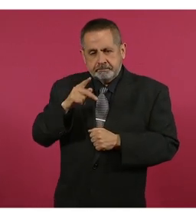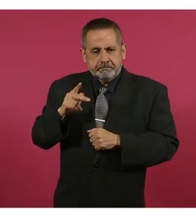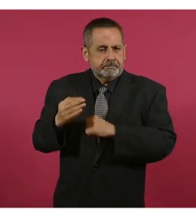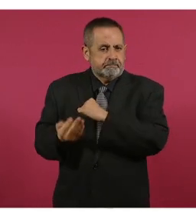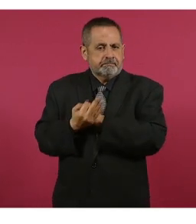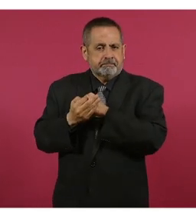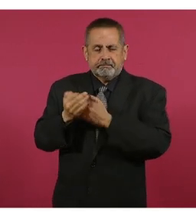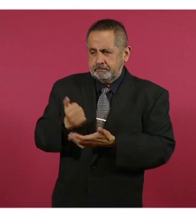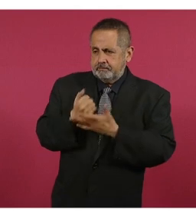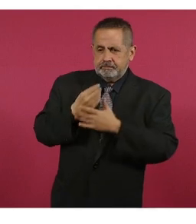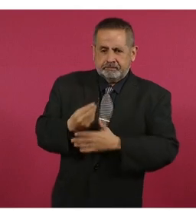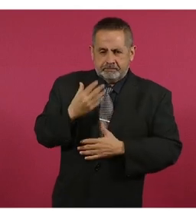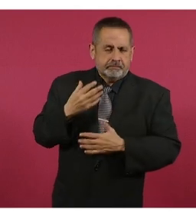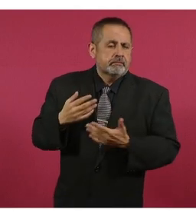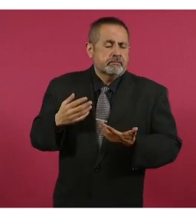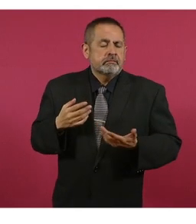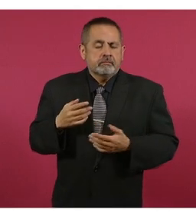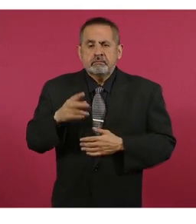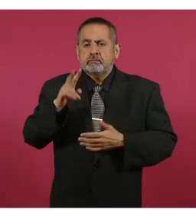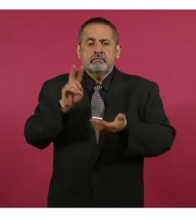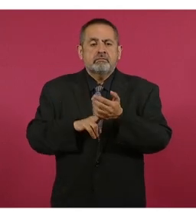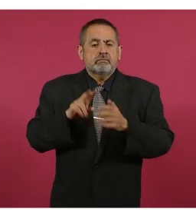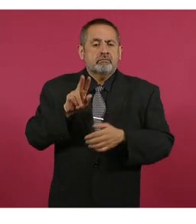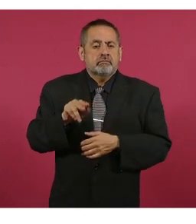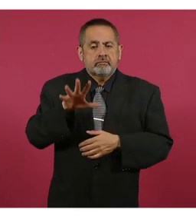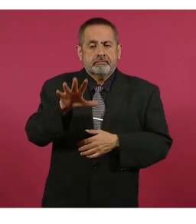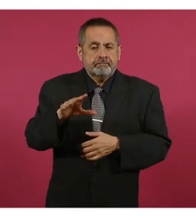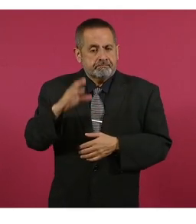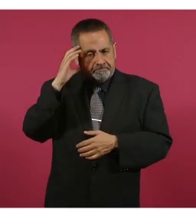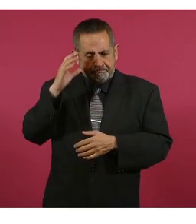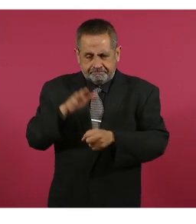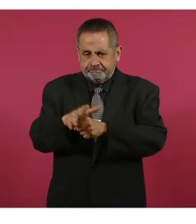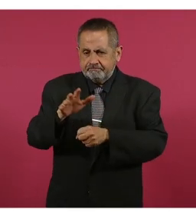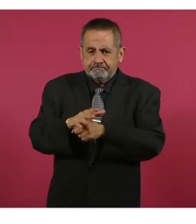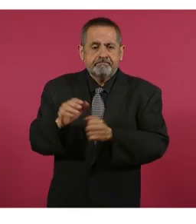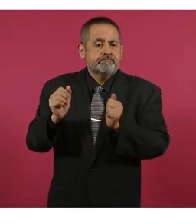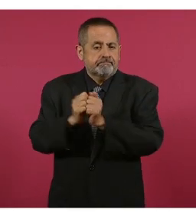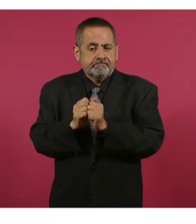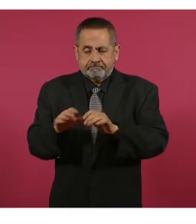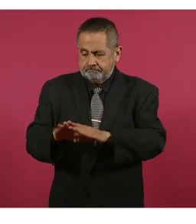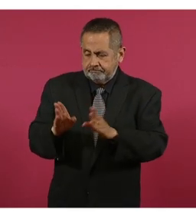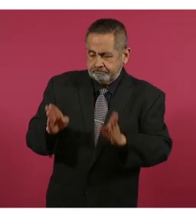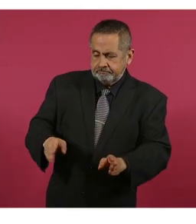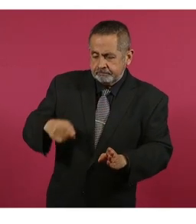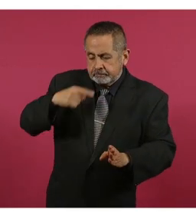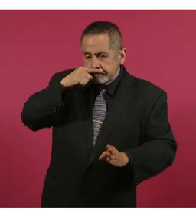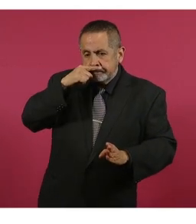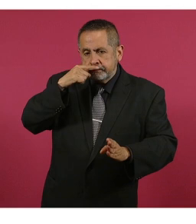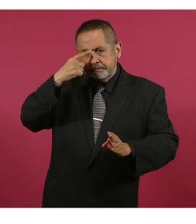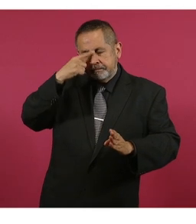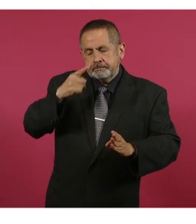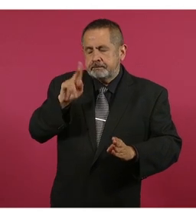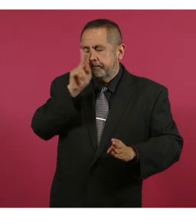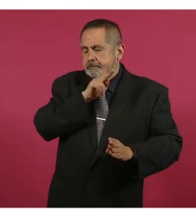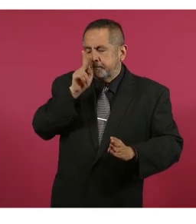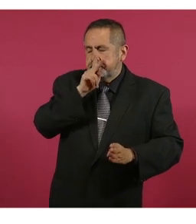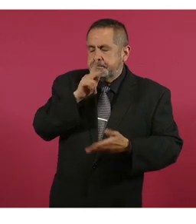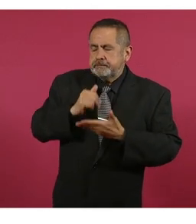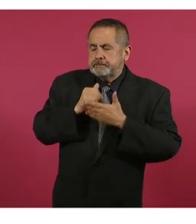un total de 2.085 camas disponibles con ventilador para pacientes con enfermedad respiratoria aguda